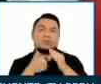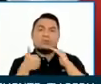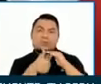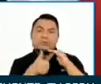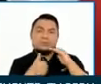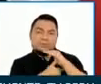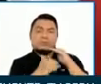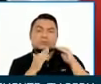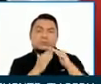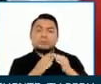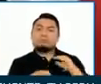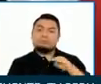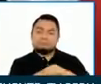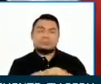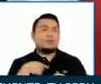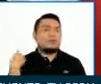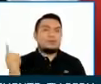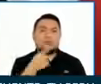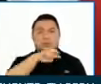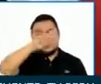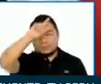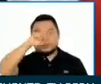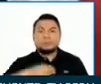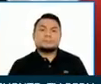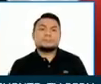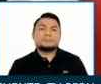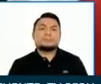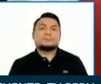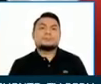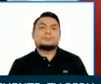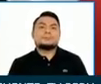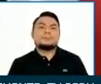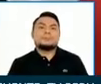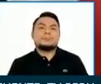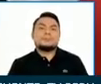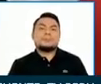obligatoria estricta a nivel nacional. Muchas gracias.